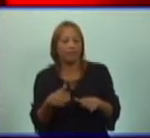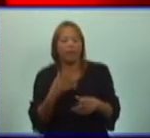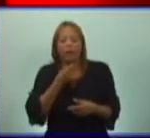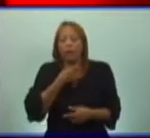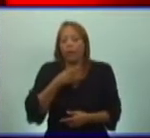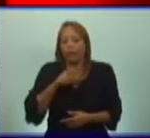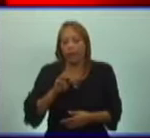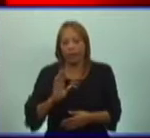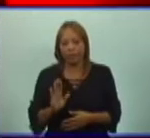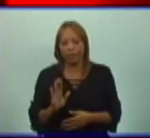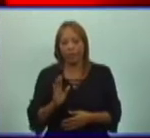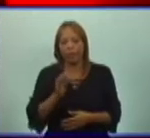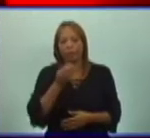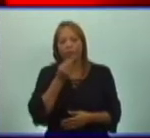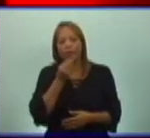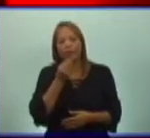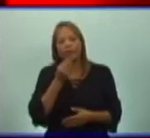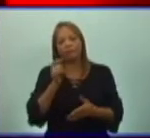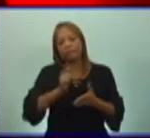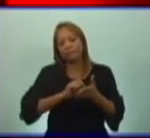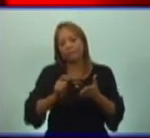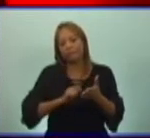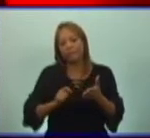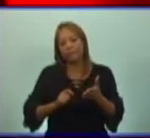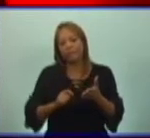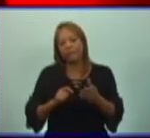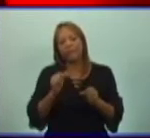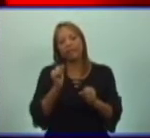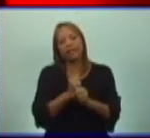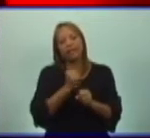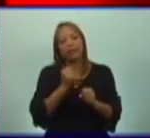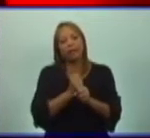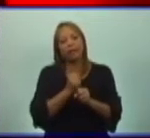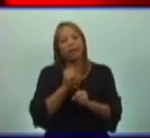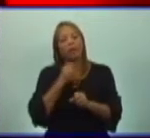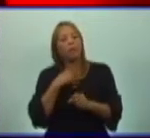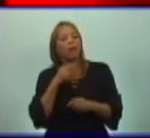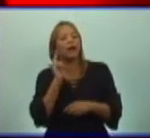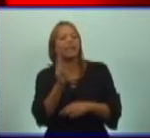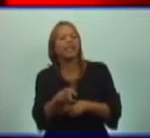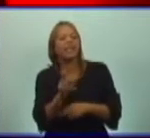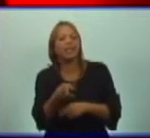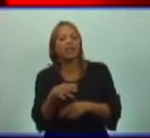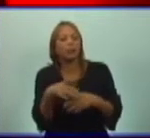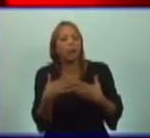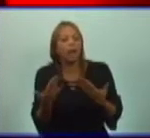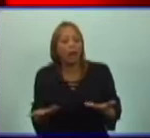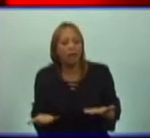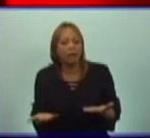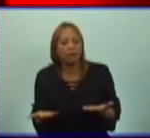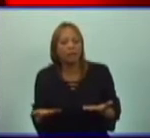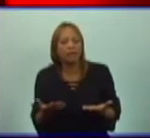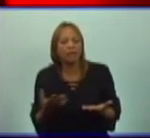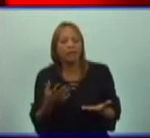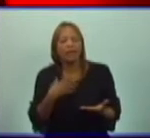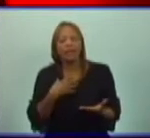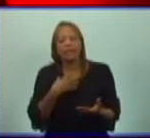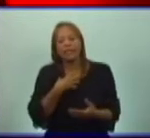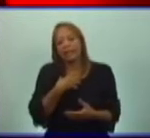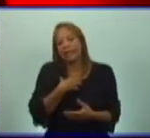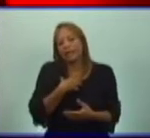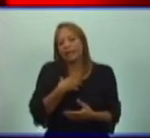ejemplo, pudiesen redactar: el trabajo va dirigido a, pretende